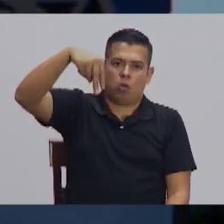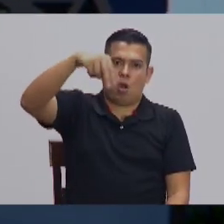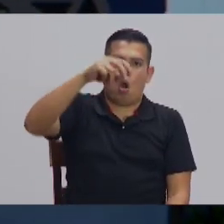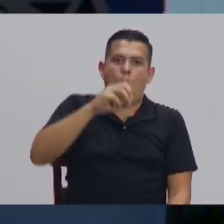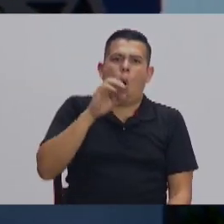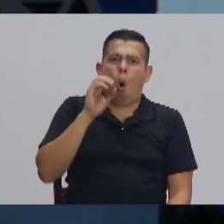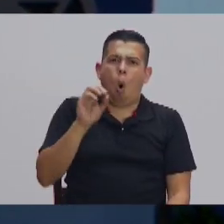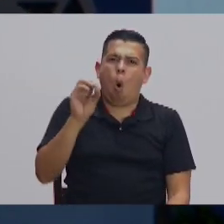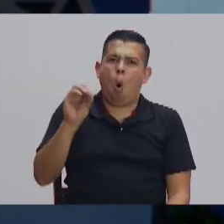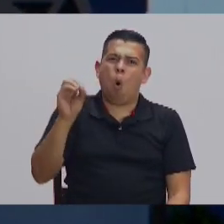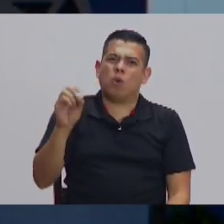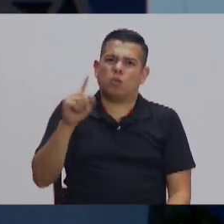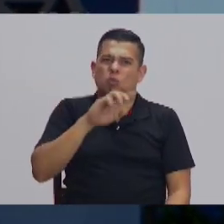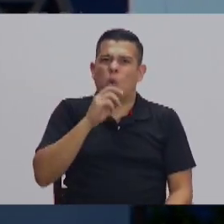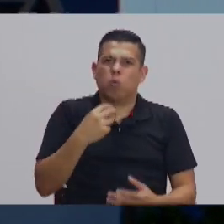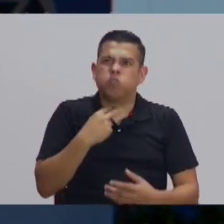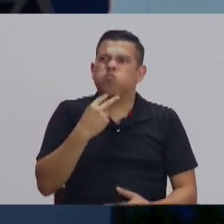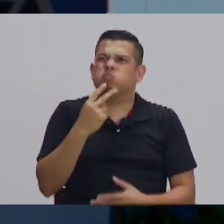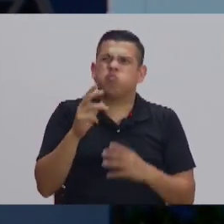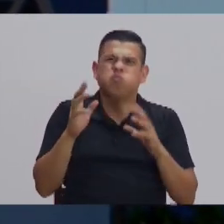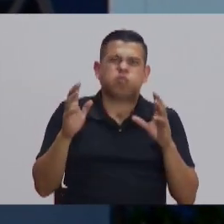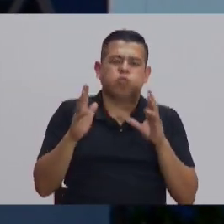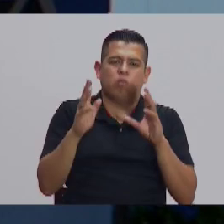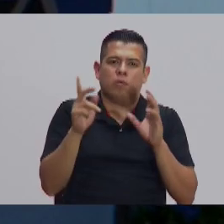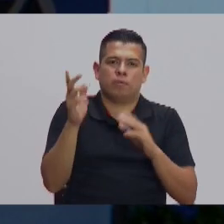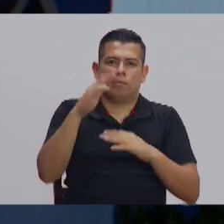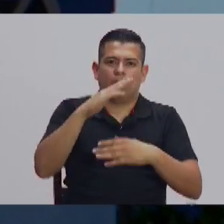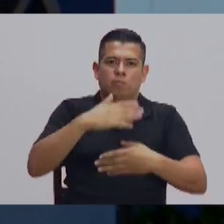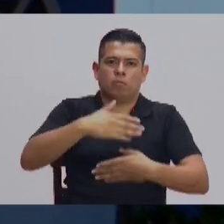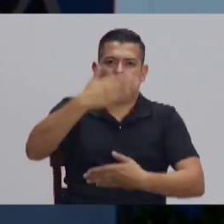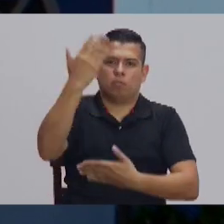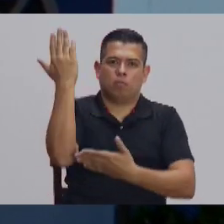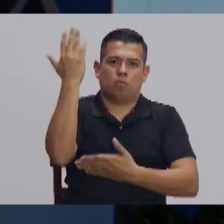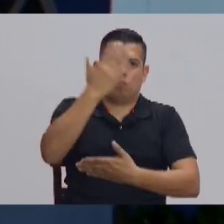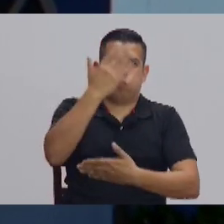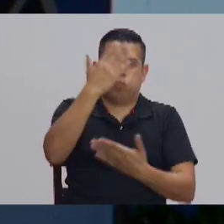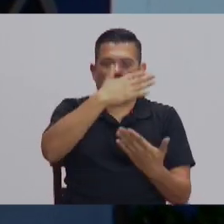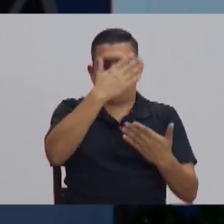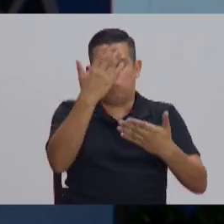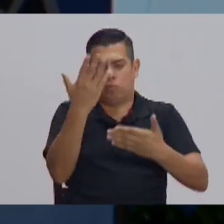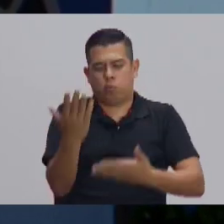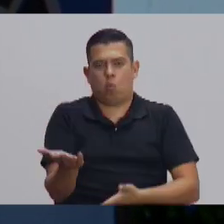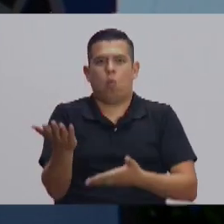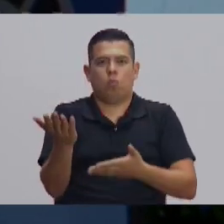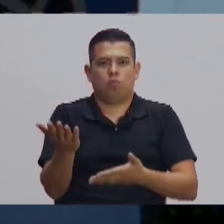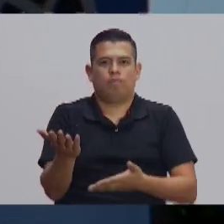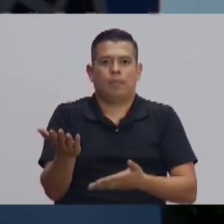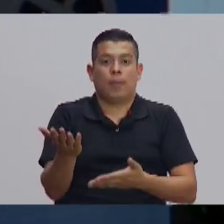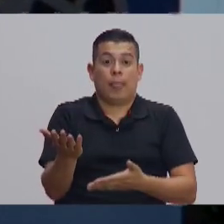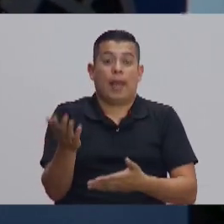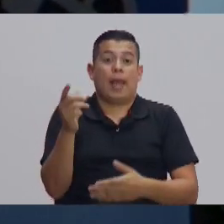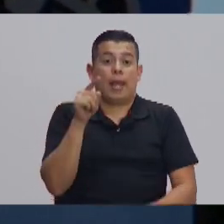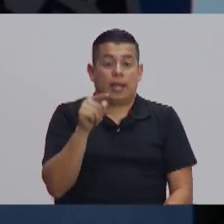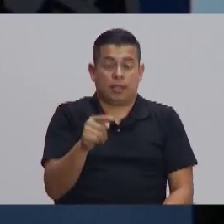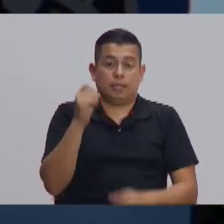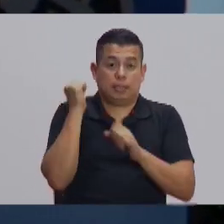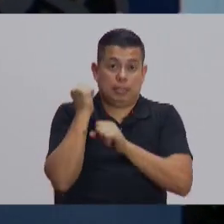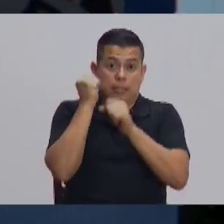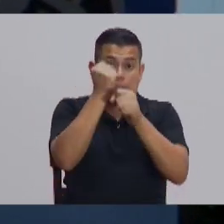gritaron todos cayeron los muros de jericó mira qué precioso porque esa